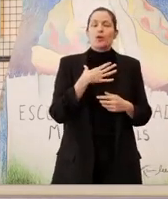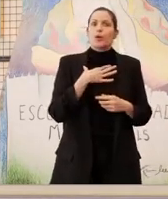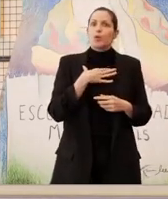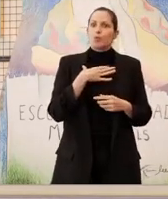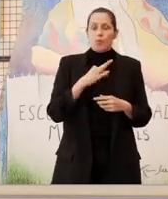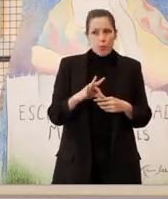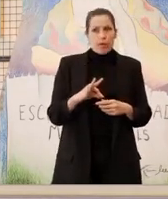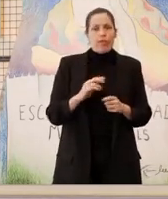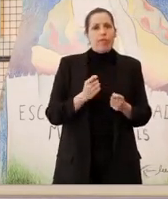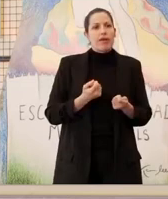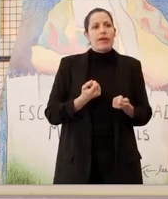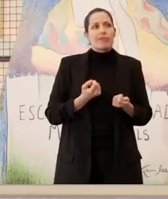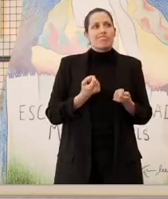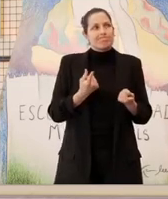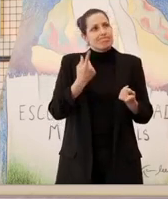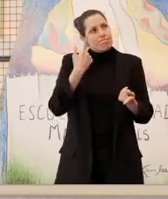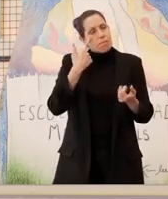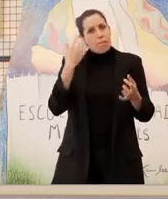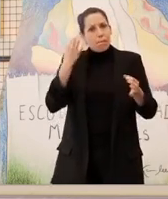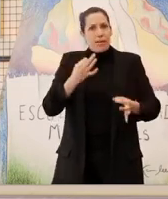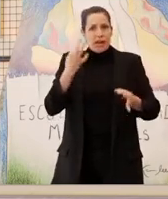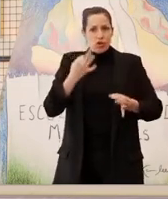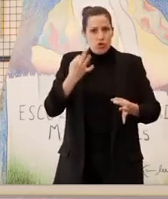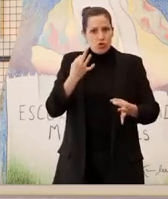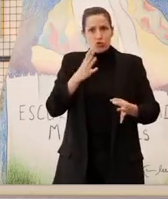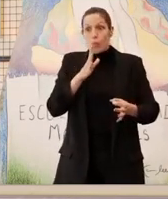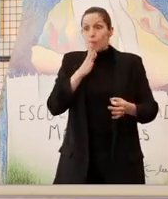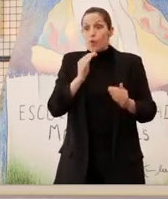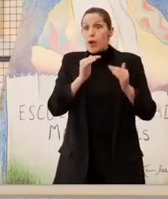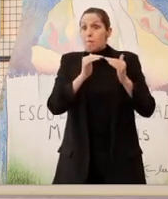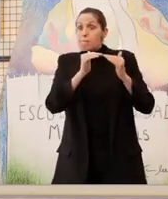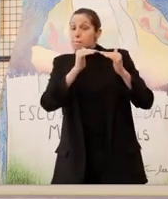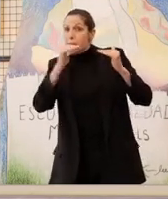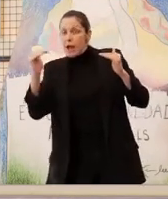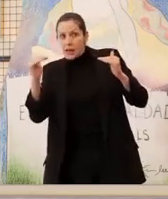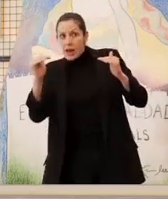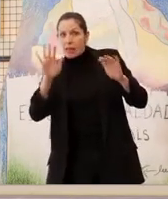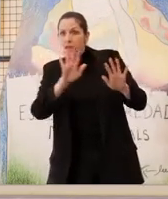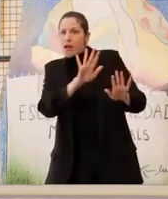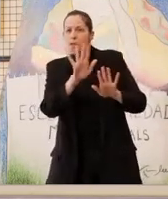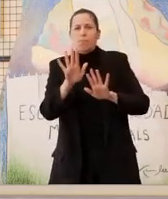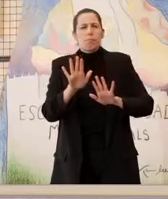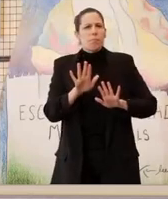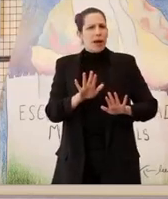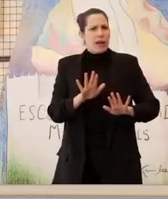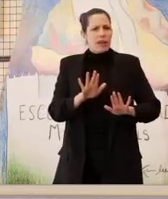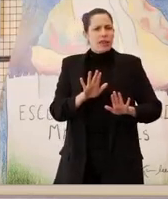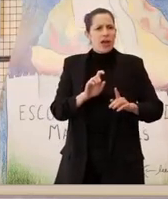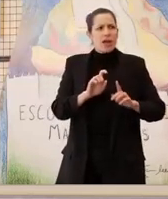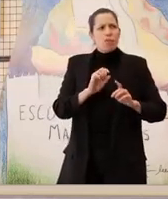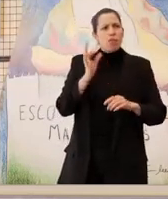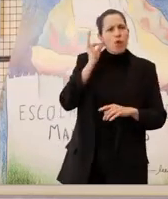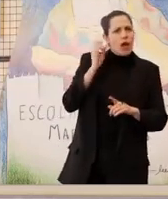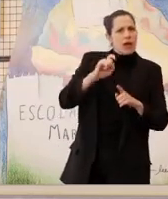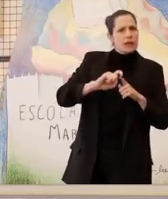peligrosa que se ha hecho de la paridad como si fuese una vindicación política de mujeres de clase media que